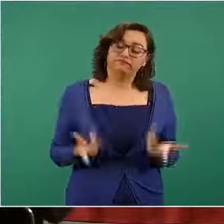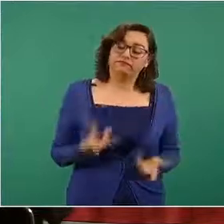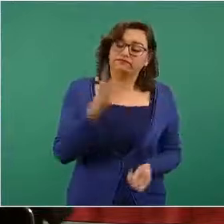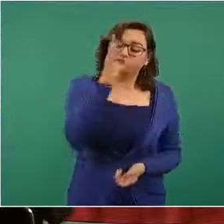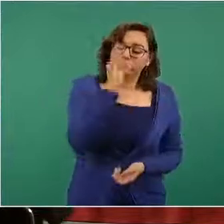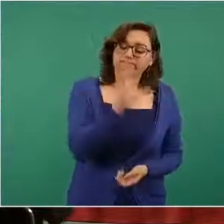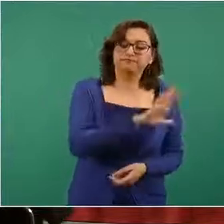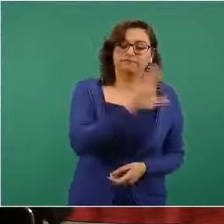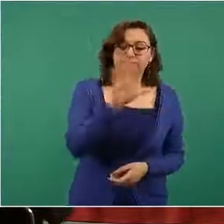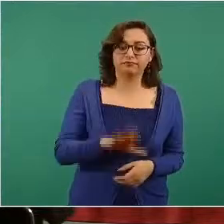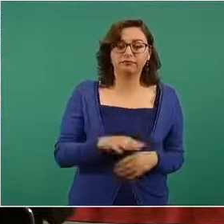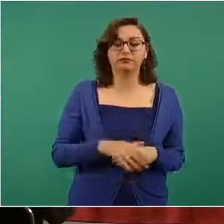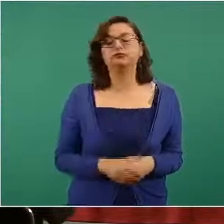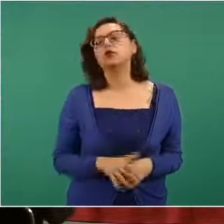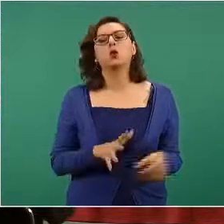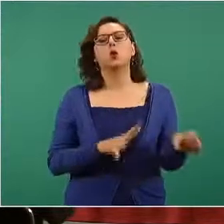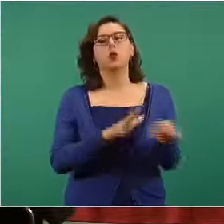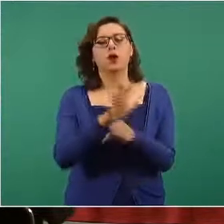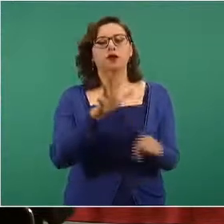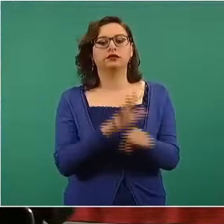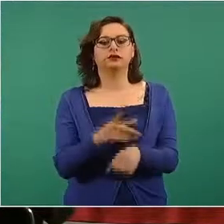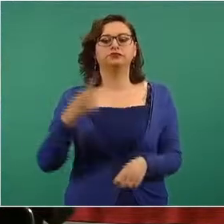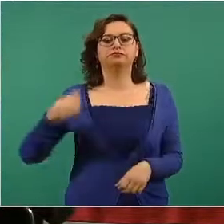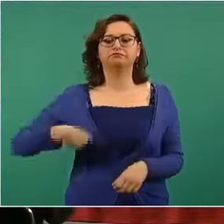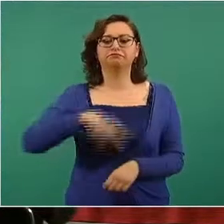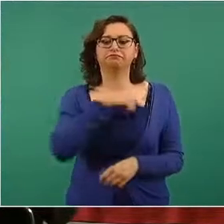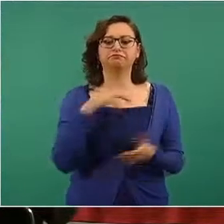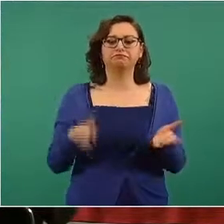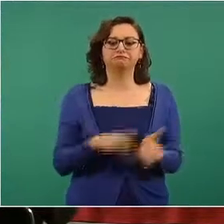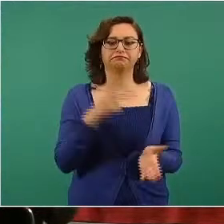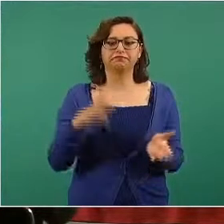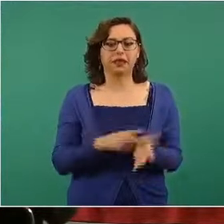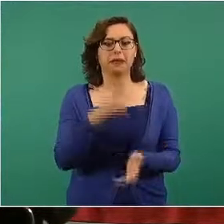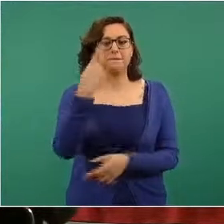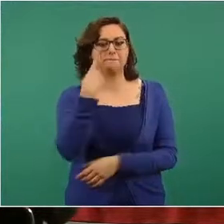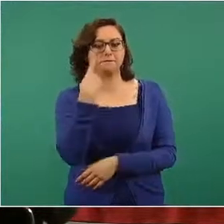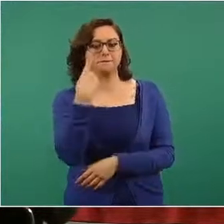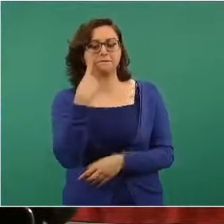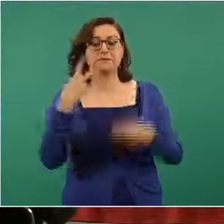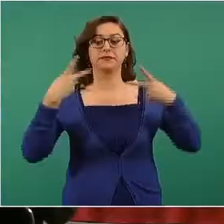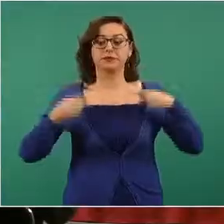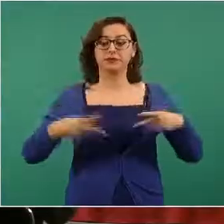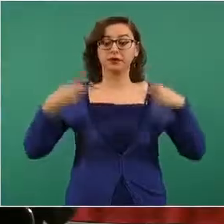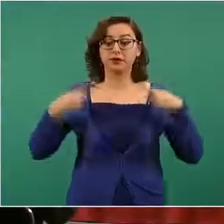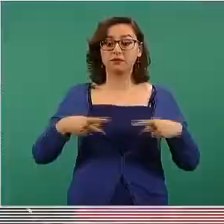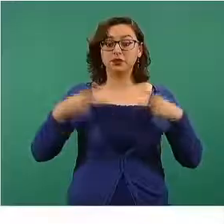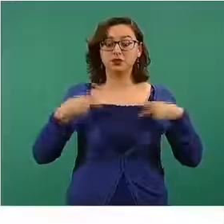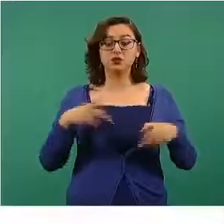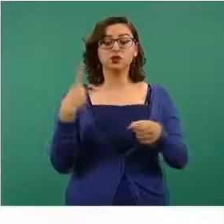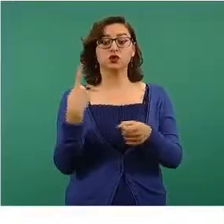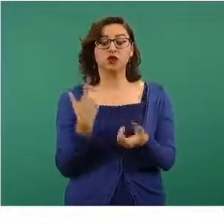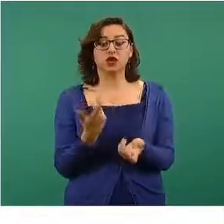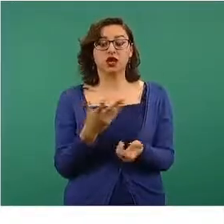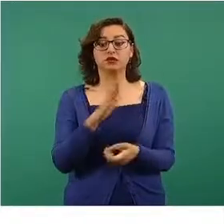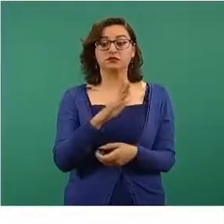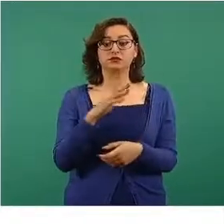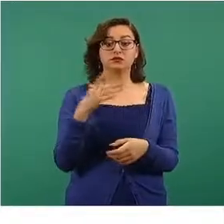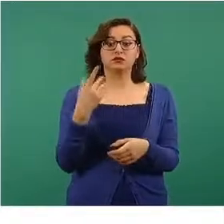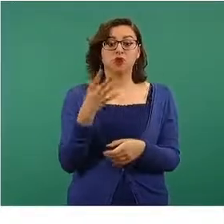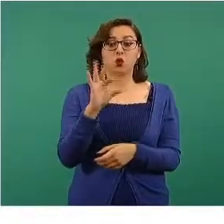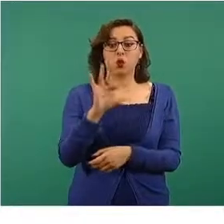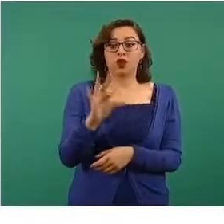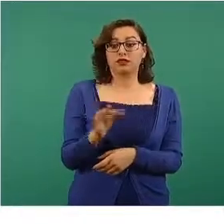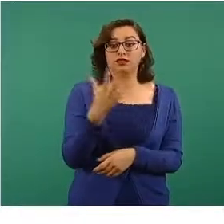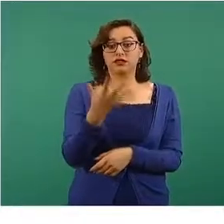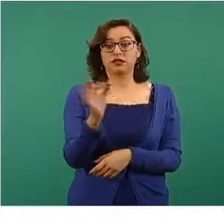o mostramos este análisis, pero 45% de las muertes tenían